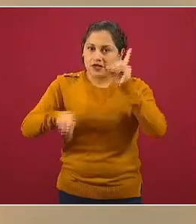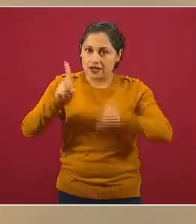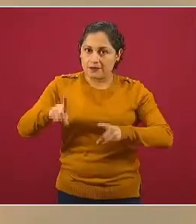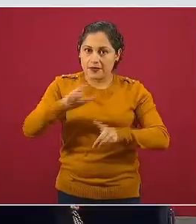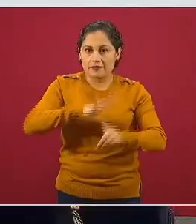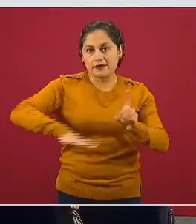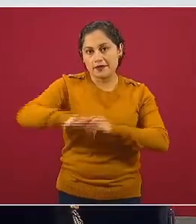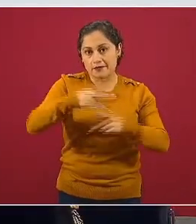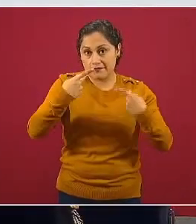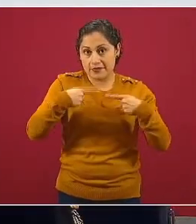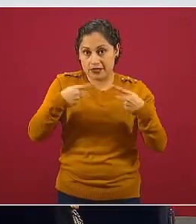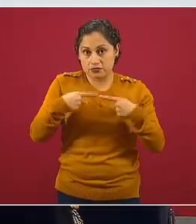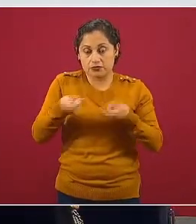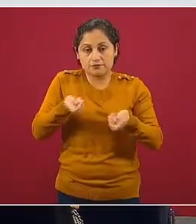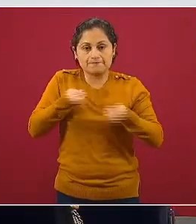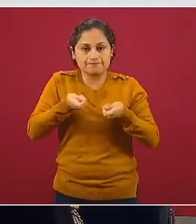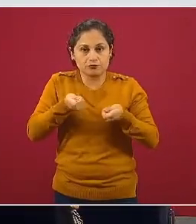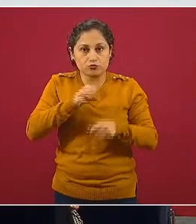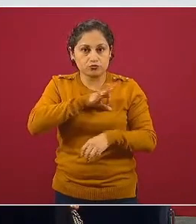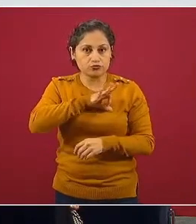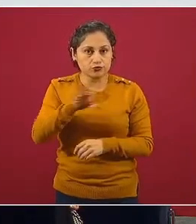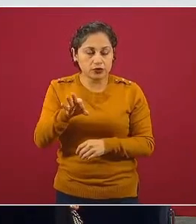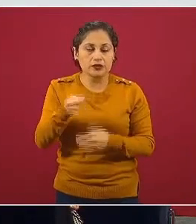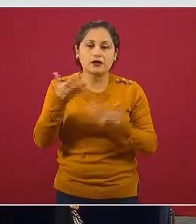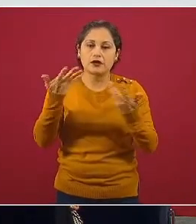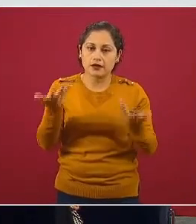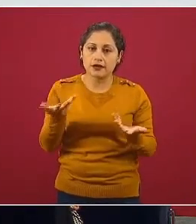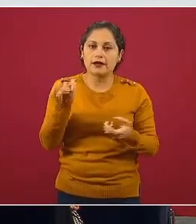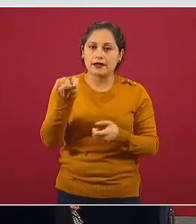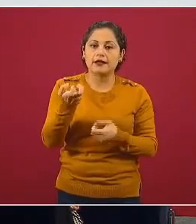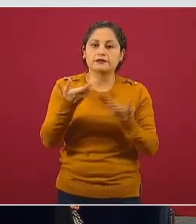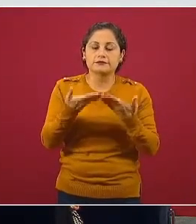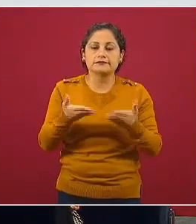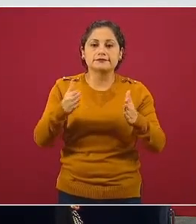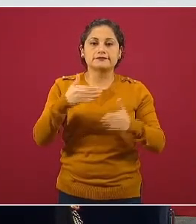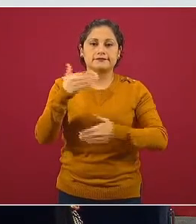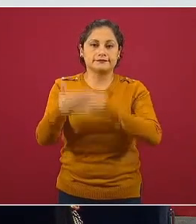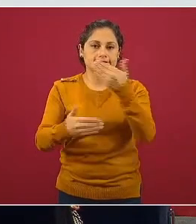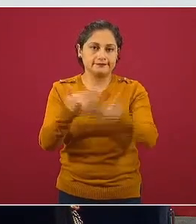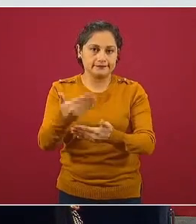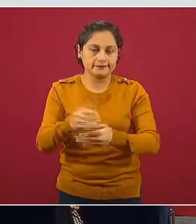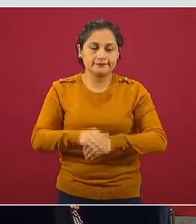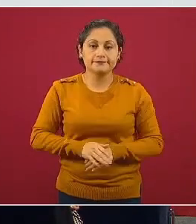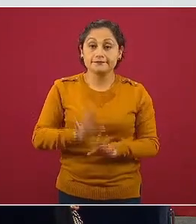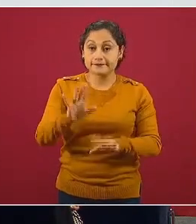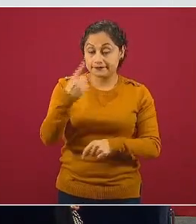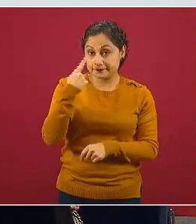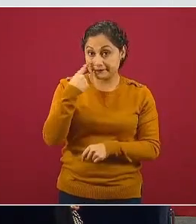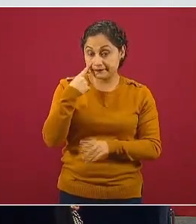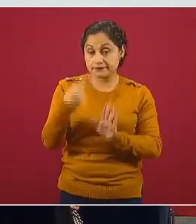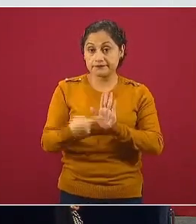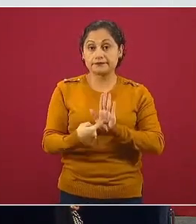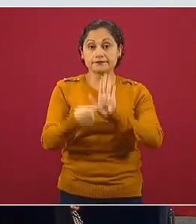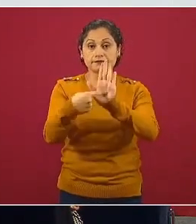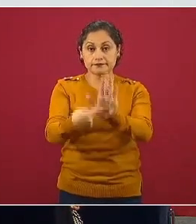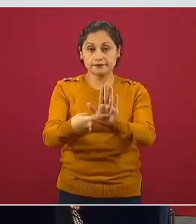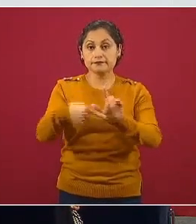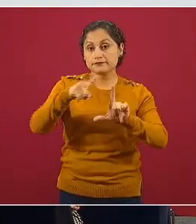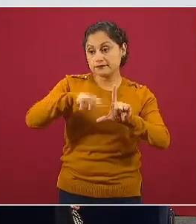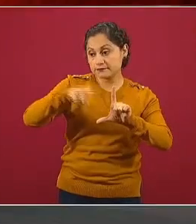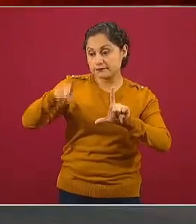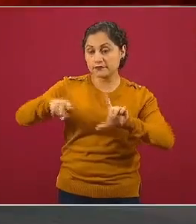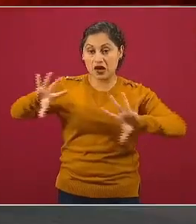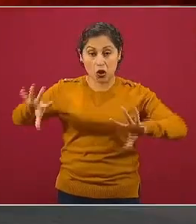lograr control de las tendencias de la epidemia. Y mostraré ahora algunas de las gráficas, no